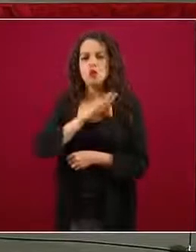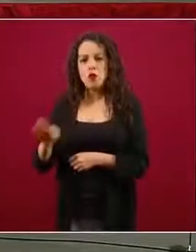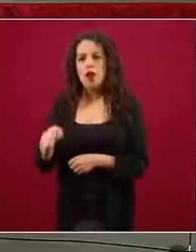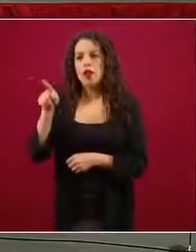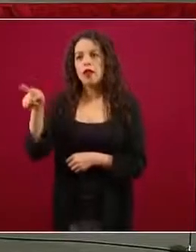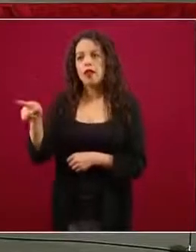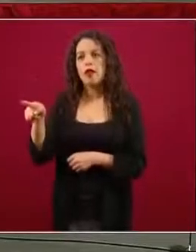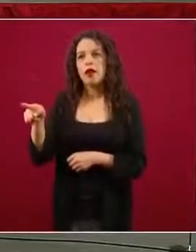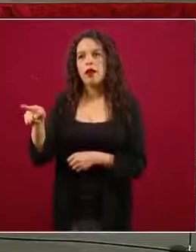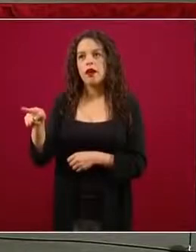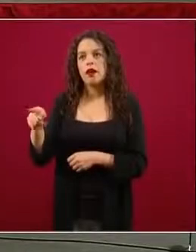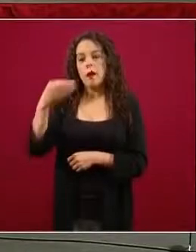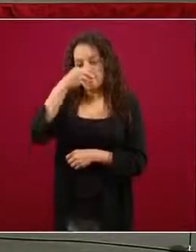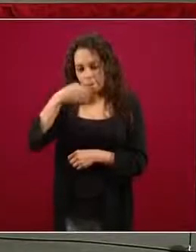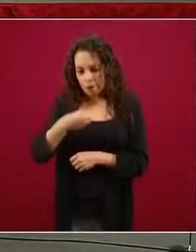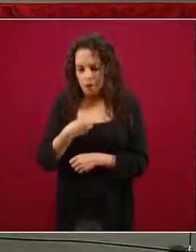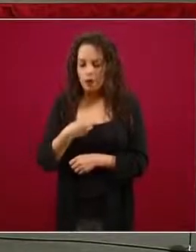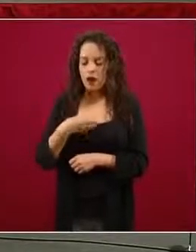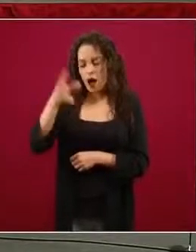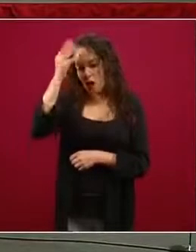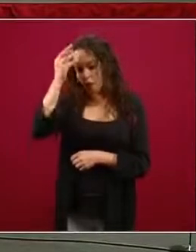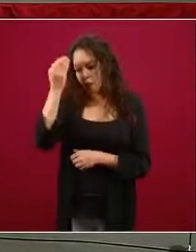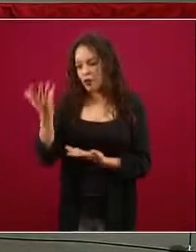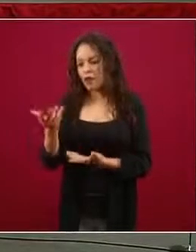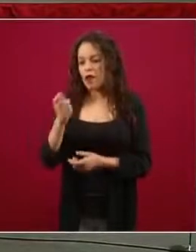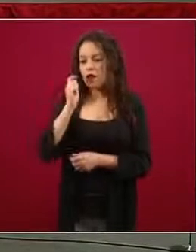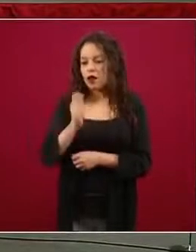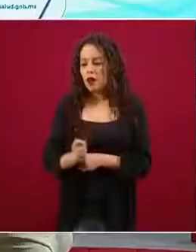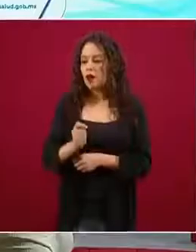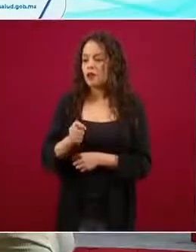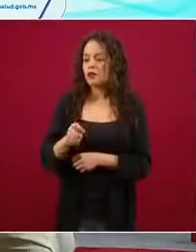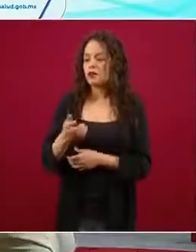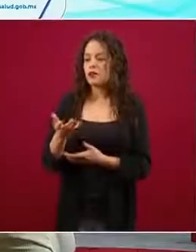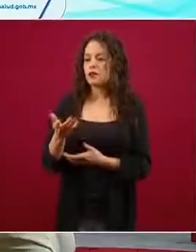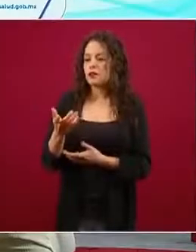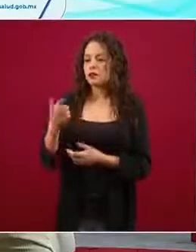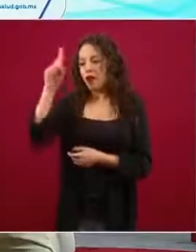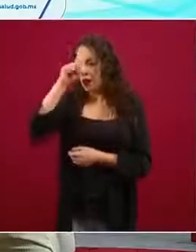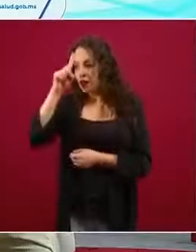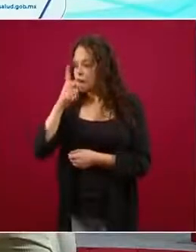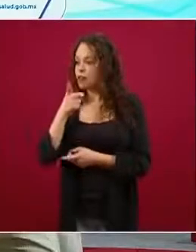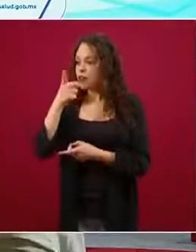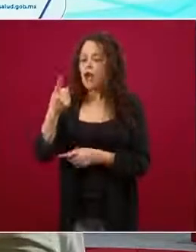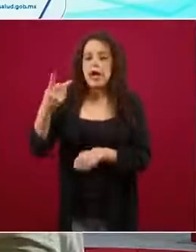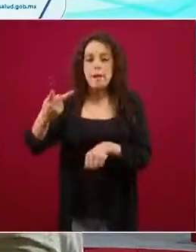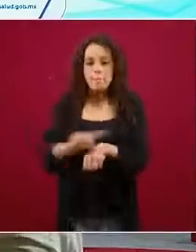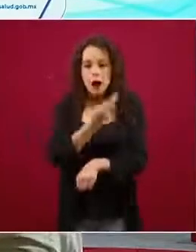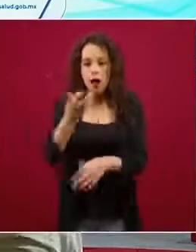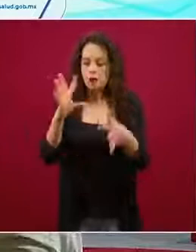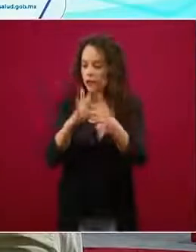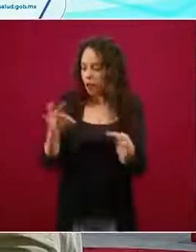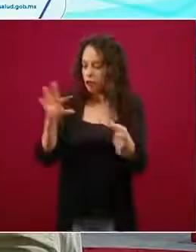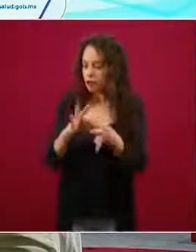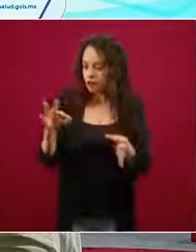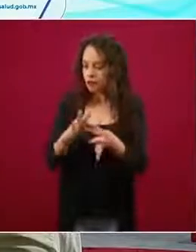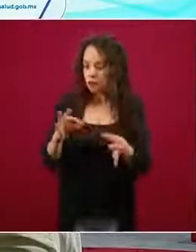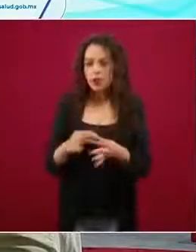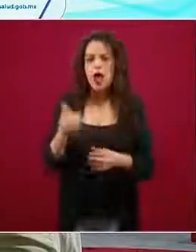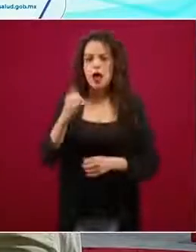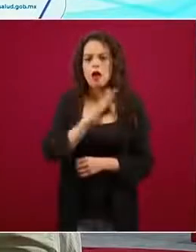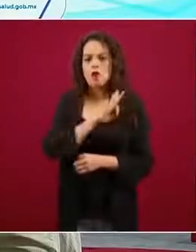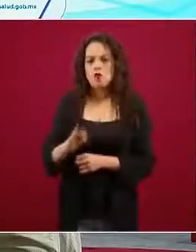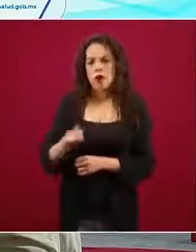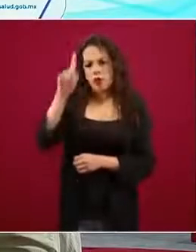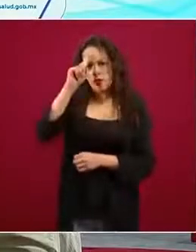trabajo explicando, un buen trabajo intergeneracional, diciendo qué es lo que está pasando y dando otras alternativas para